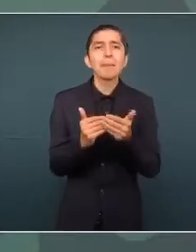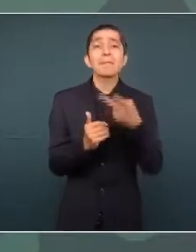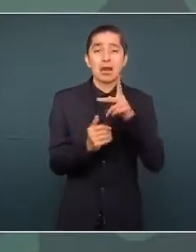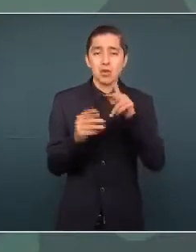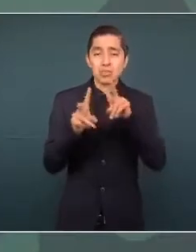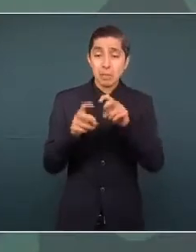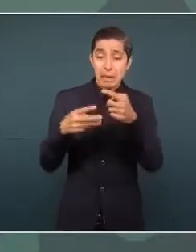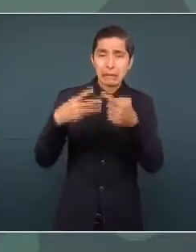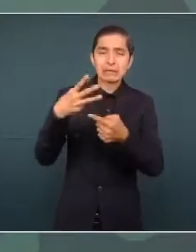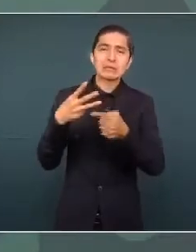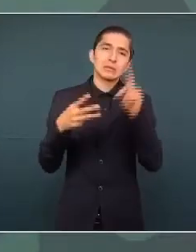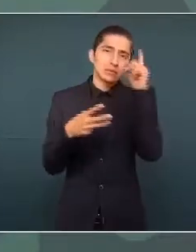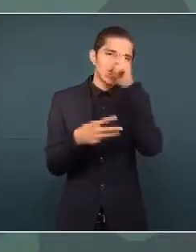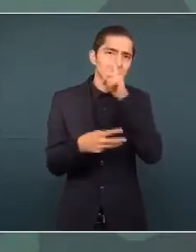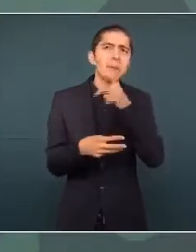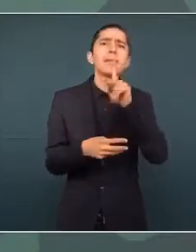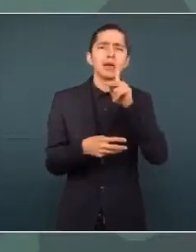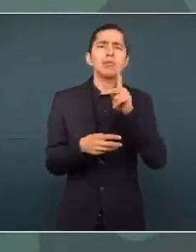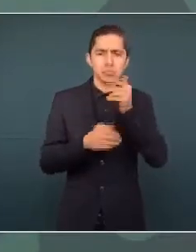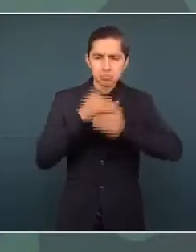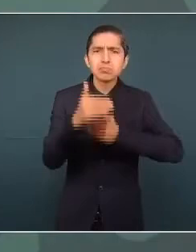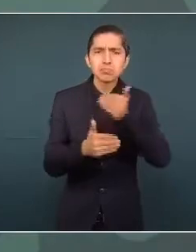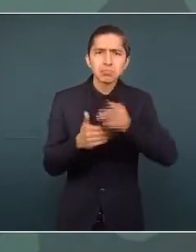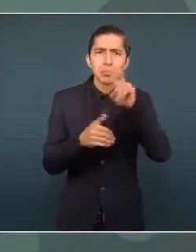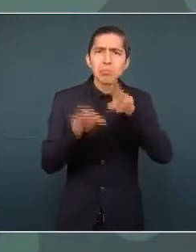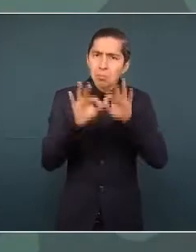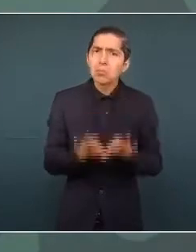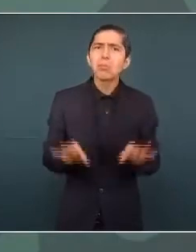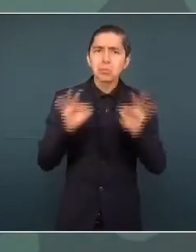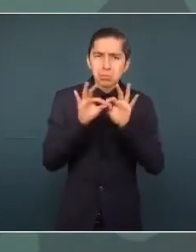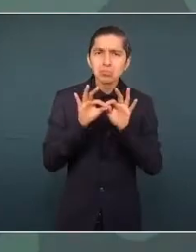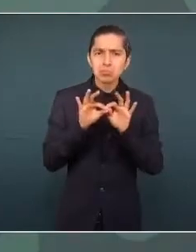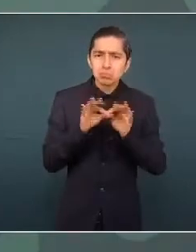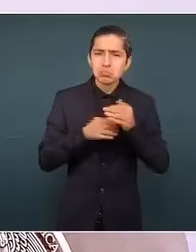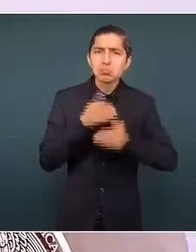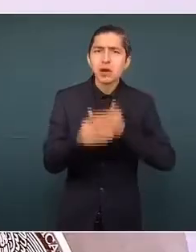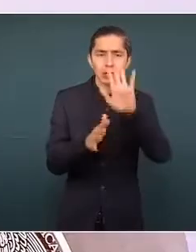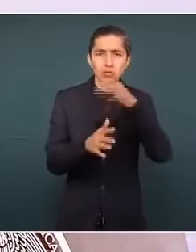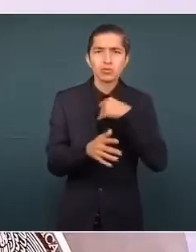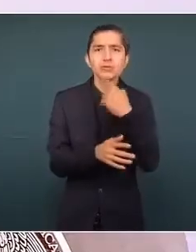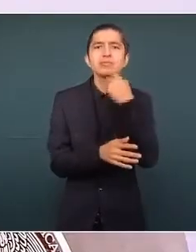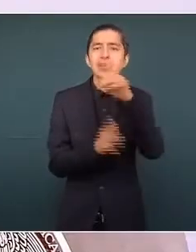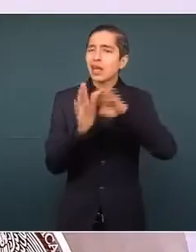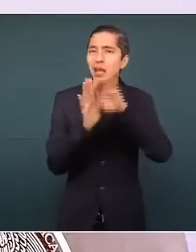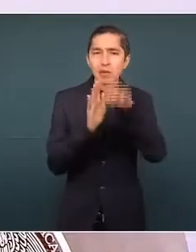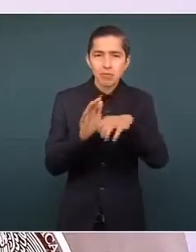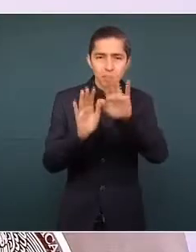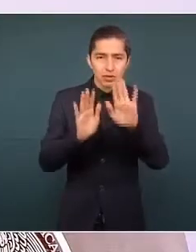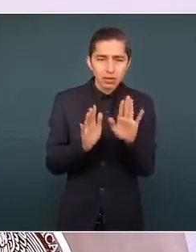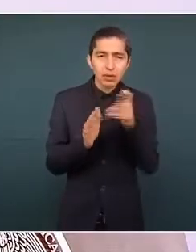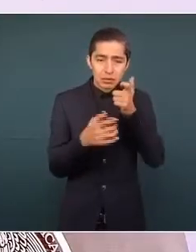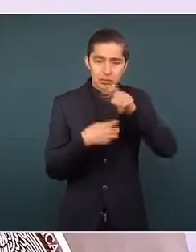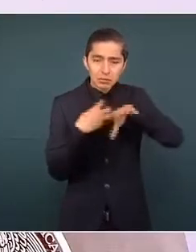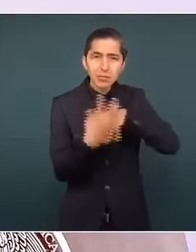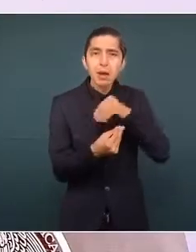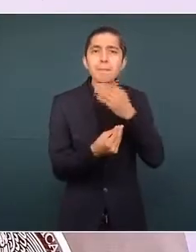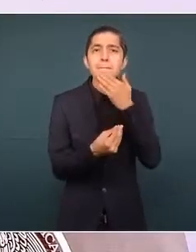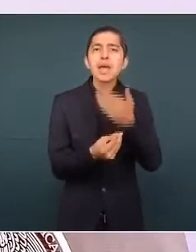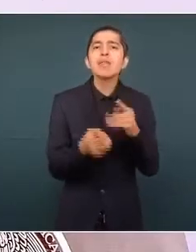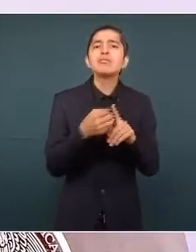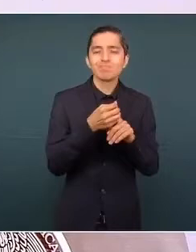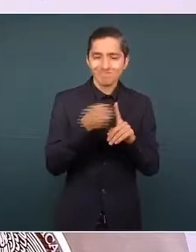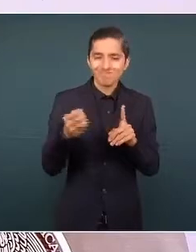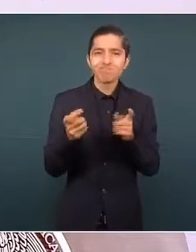complejos, pero hay avances importantes. Puedo decirte que hoy, por ejemplo, las finanzas están